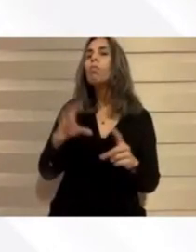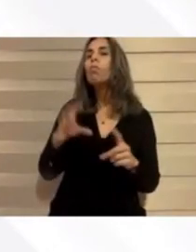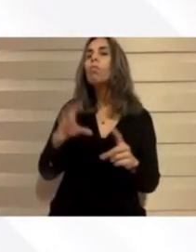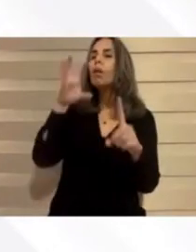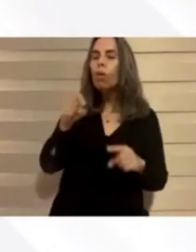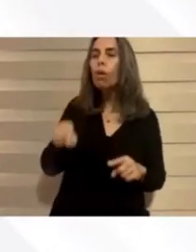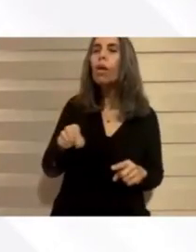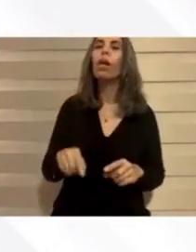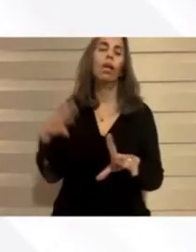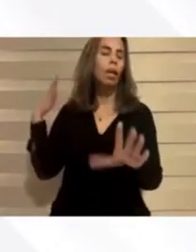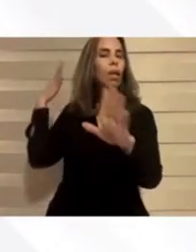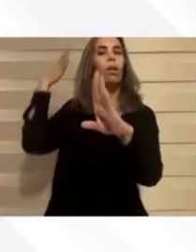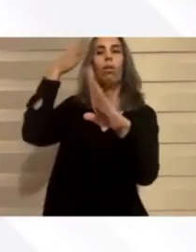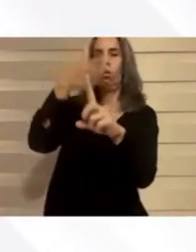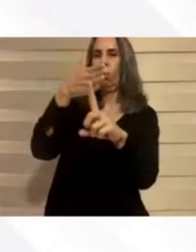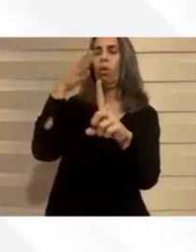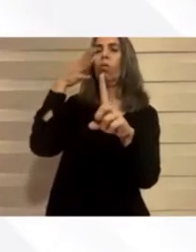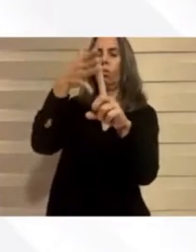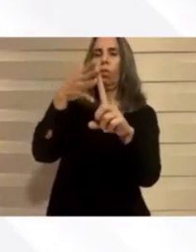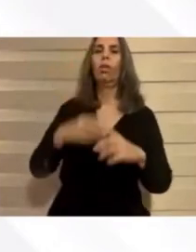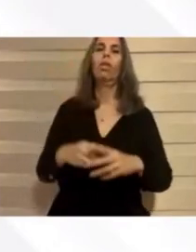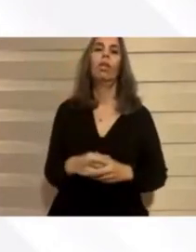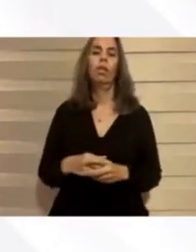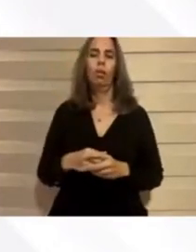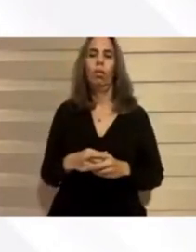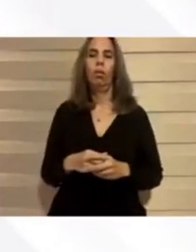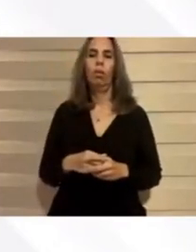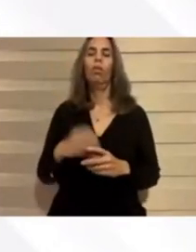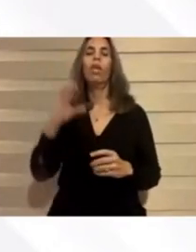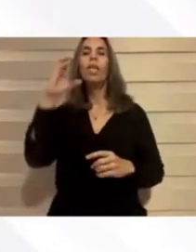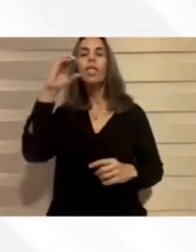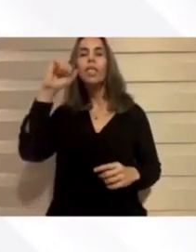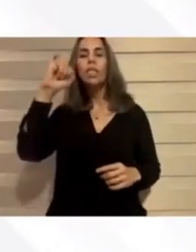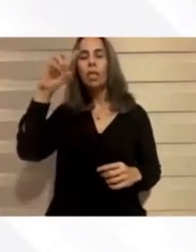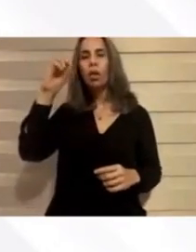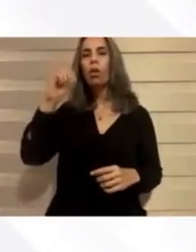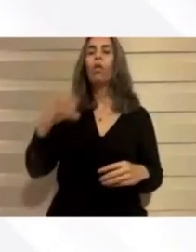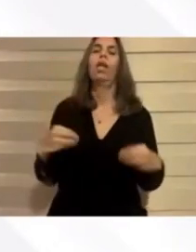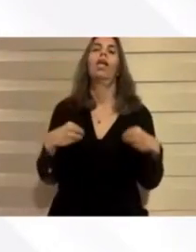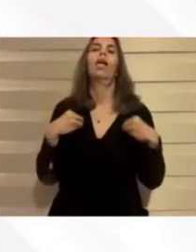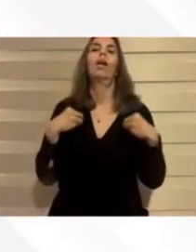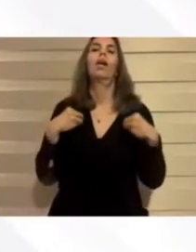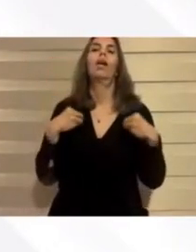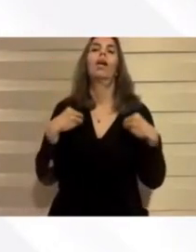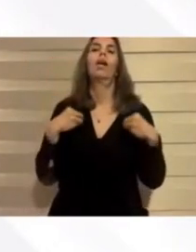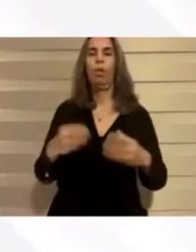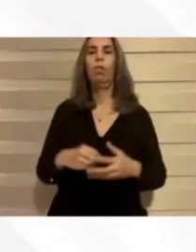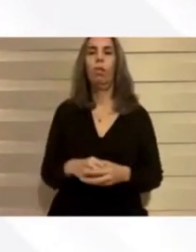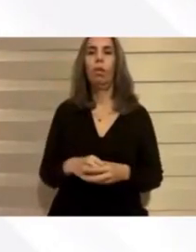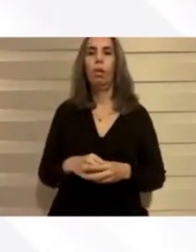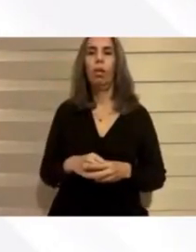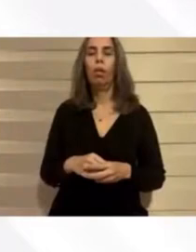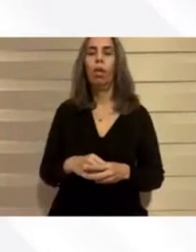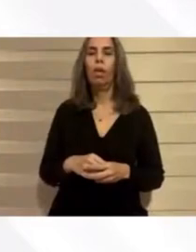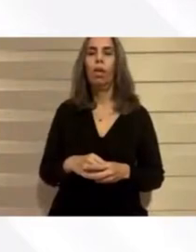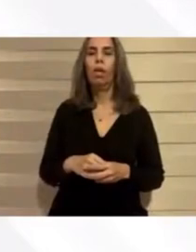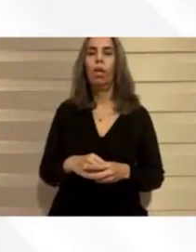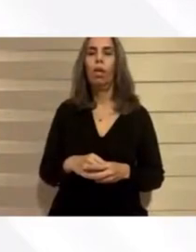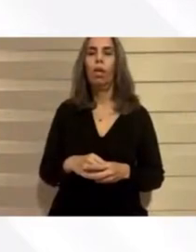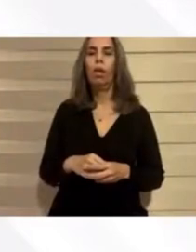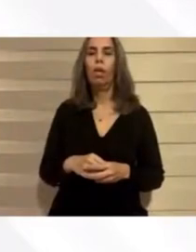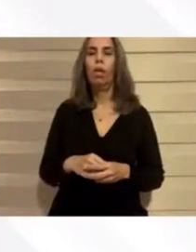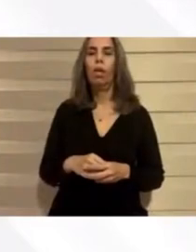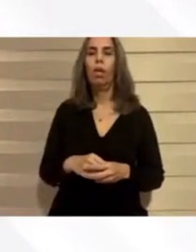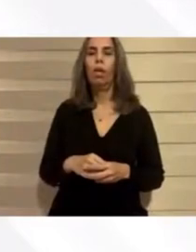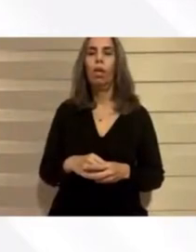sesión del ciclo de pláticas del foro Nosotras, Educación e Inclusión por una agenda STEAM, Ciencia,